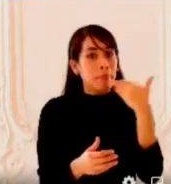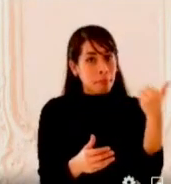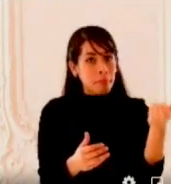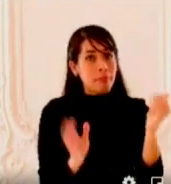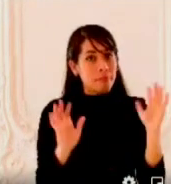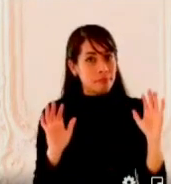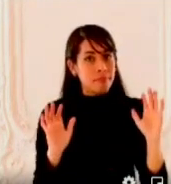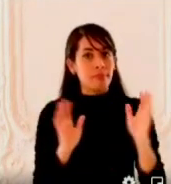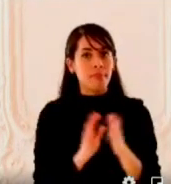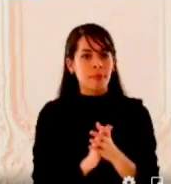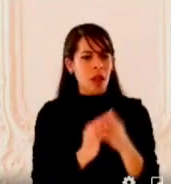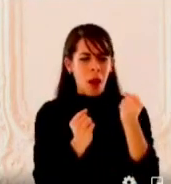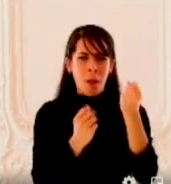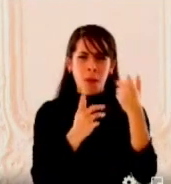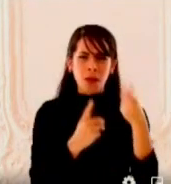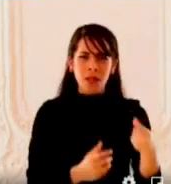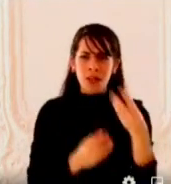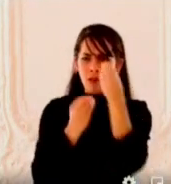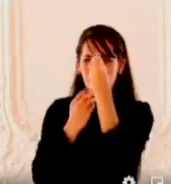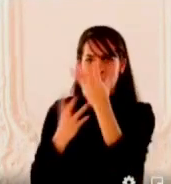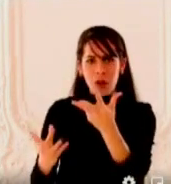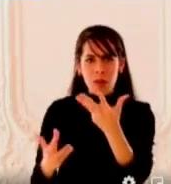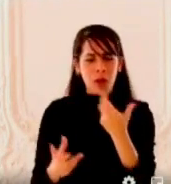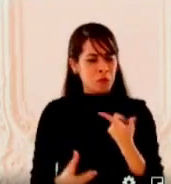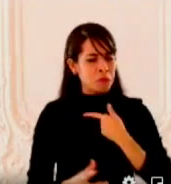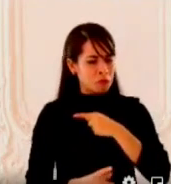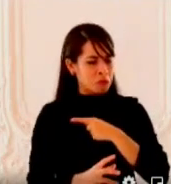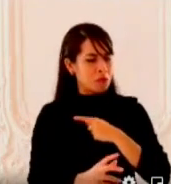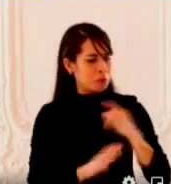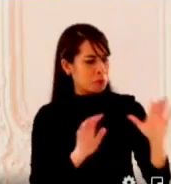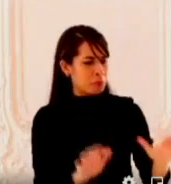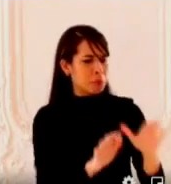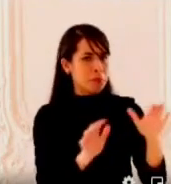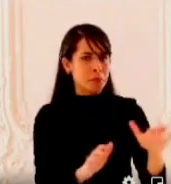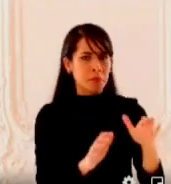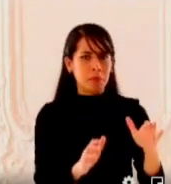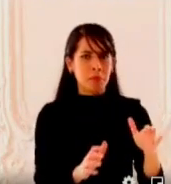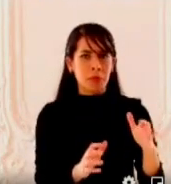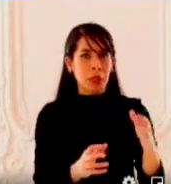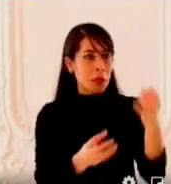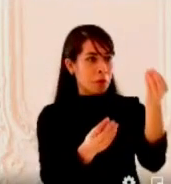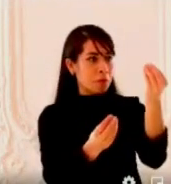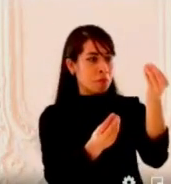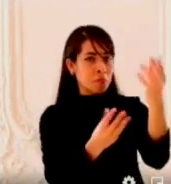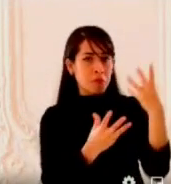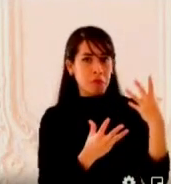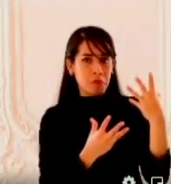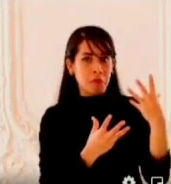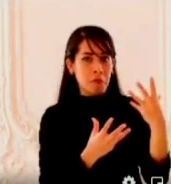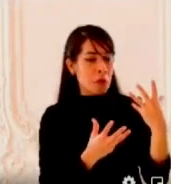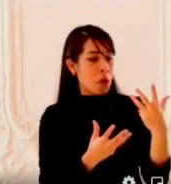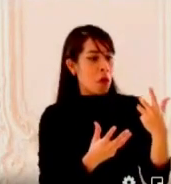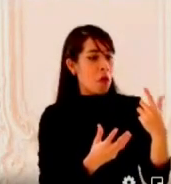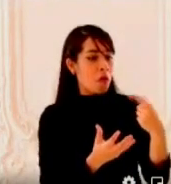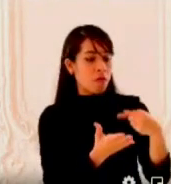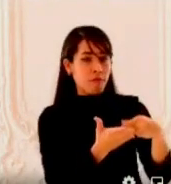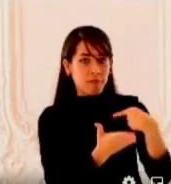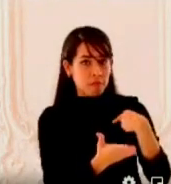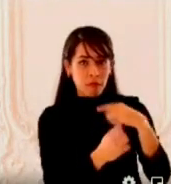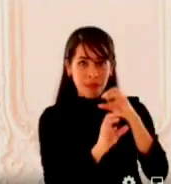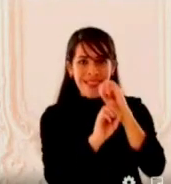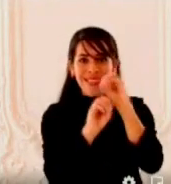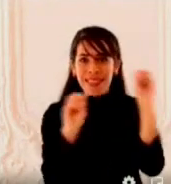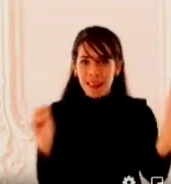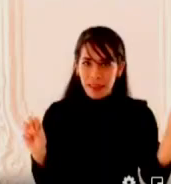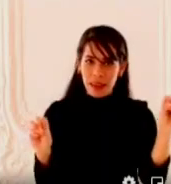Algunos indican que hasta lo están haciendo sin recibir compensación alguna. Yo estoy en la mejor